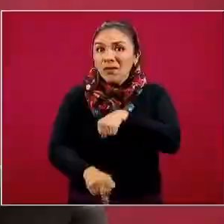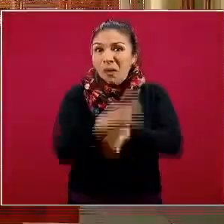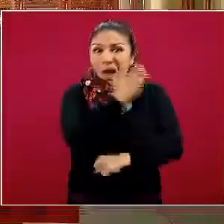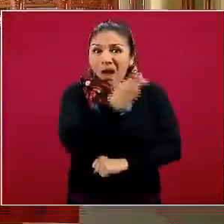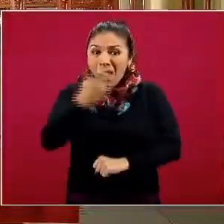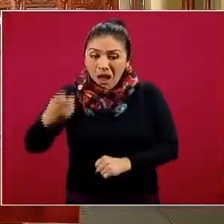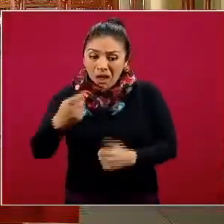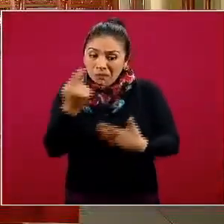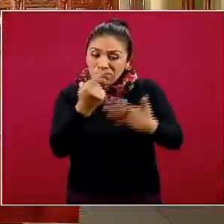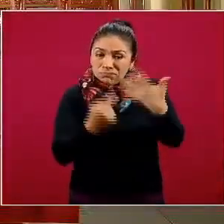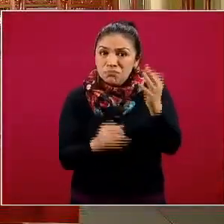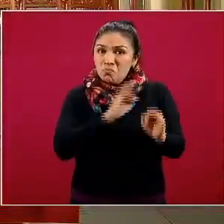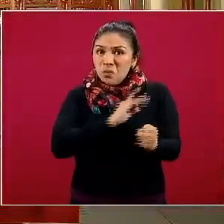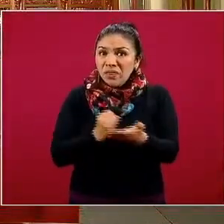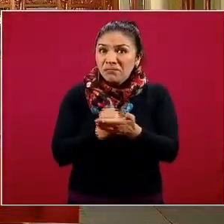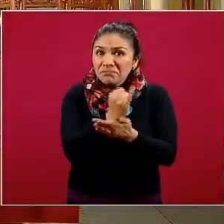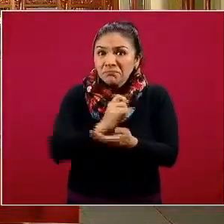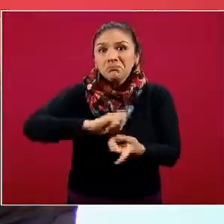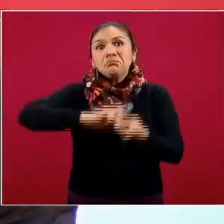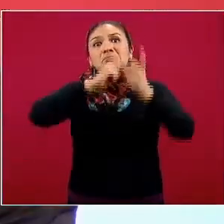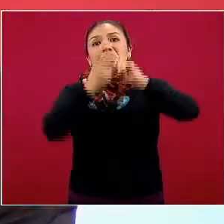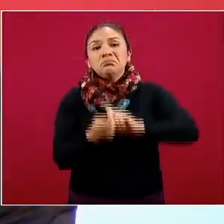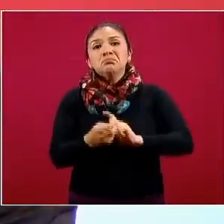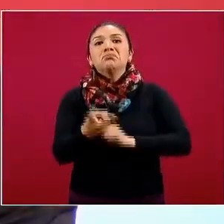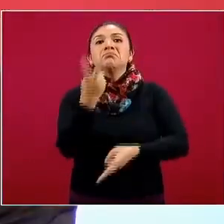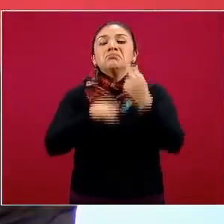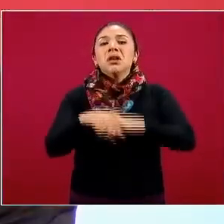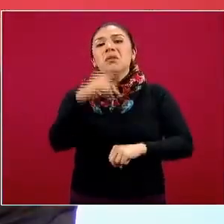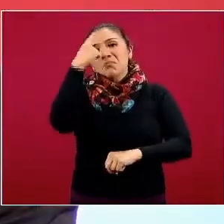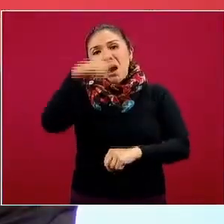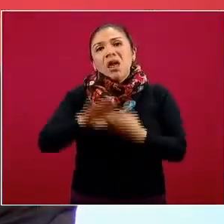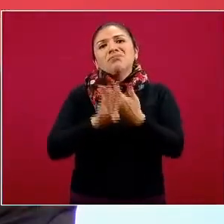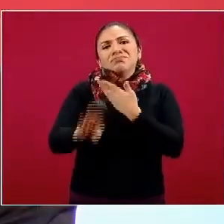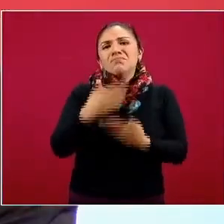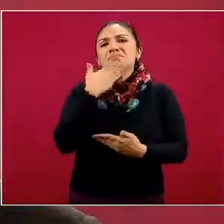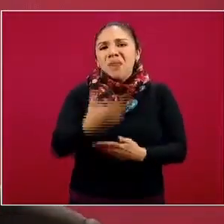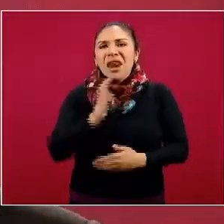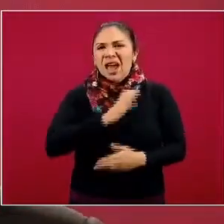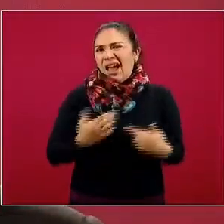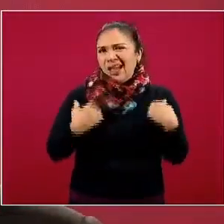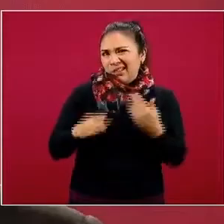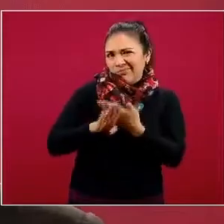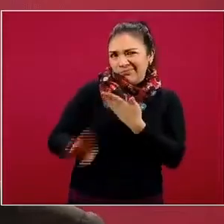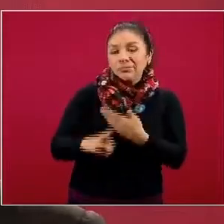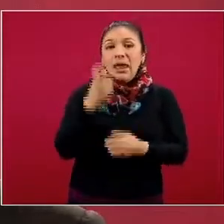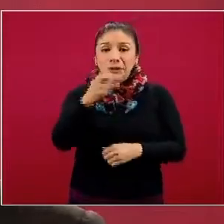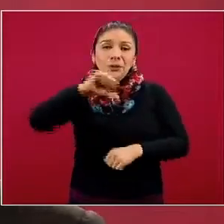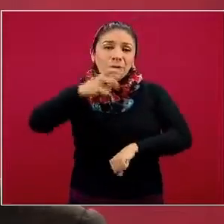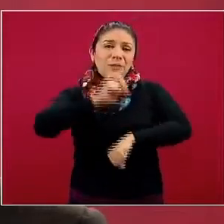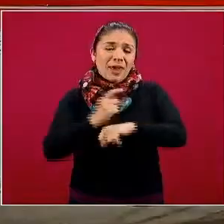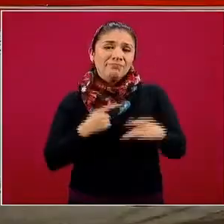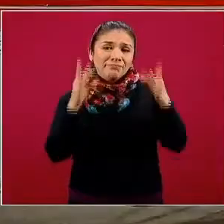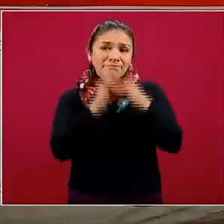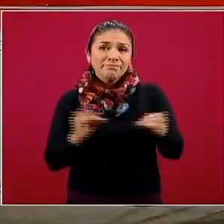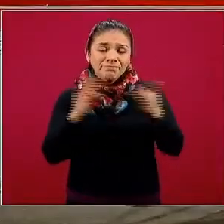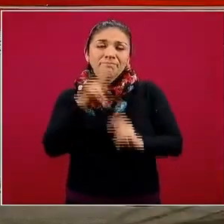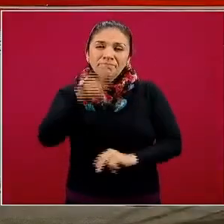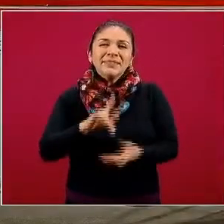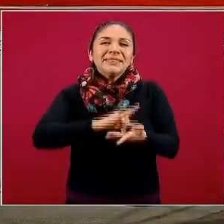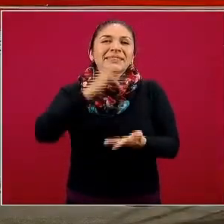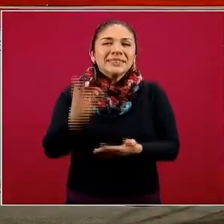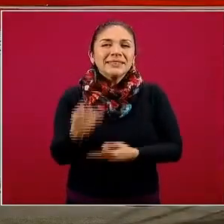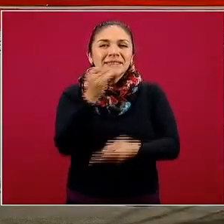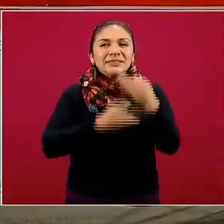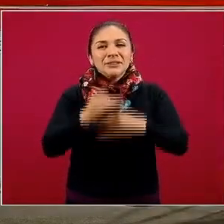esas otras causas determinan para poder establecer una prevención efectiva. De todo esto hablaremos hoy y les